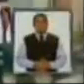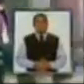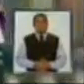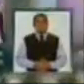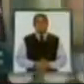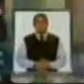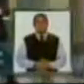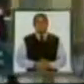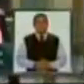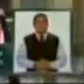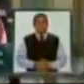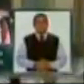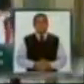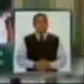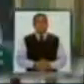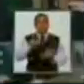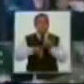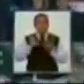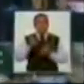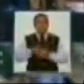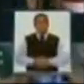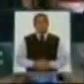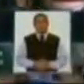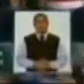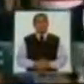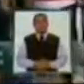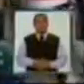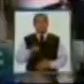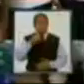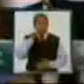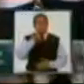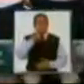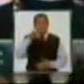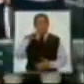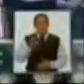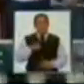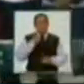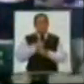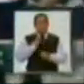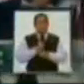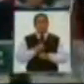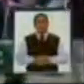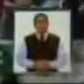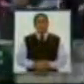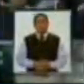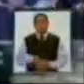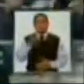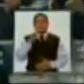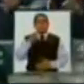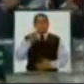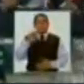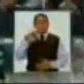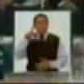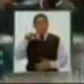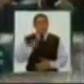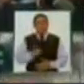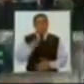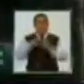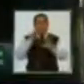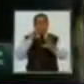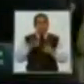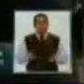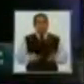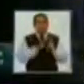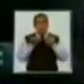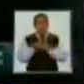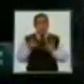a lo mejor se recupera o se va a tener más autoridad, más orden, pero no es, digamos, el primer ministro